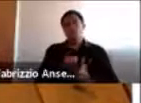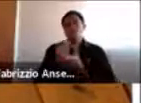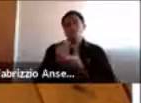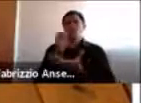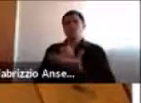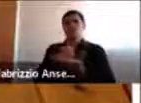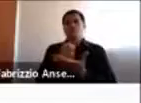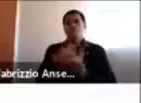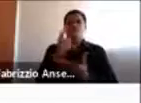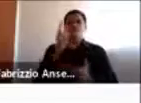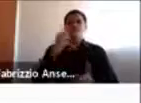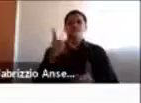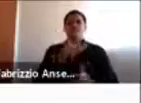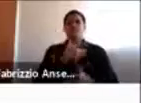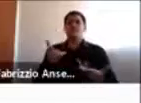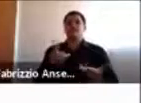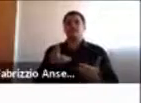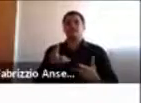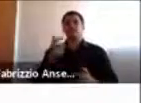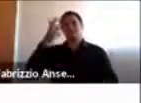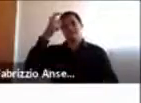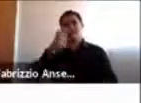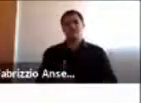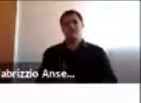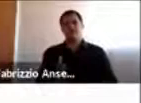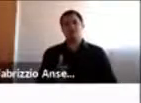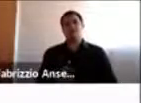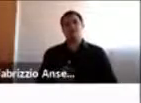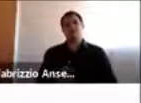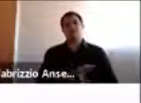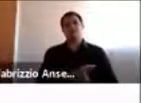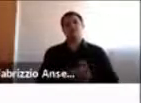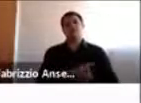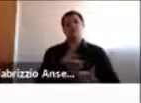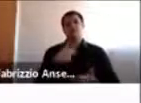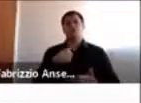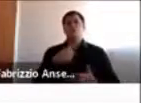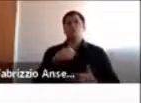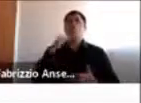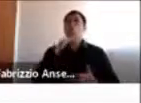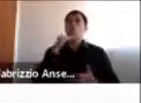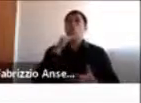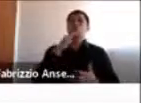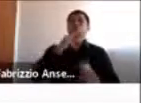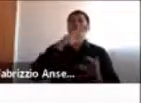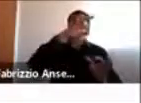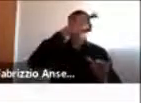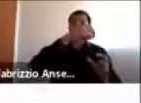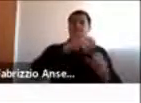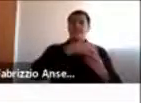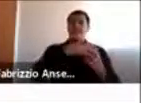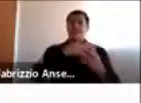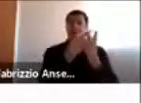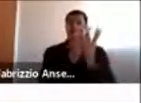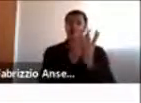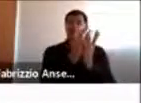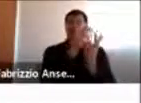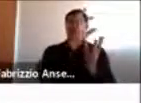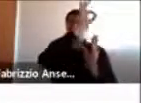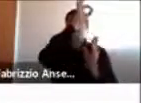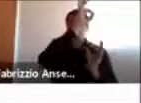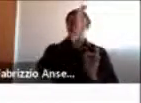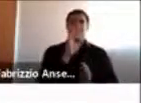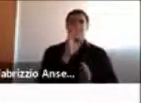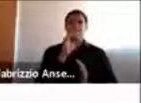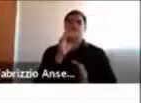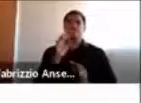en este caso por ejemplo lo que yo hice fue utilizar la carta inicial que se nos entregó en el cofre de fuegos artificiales y